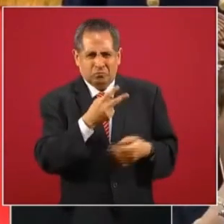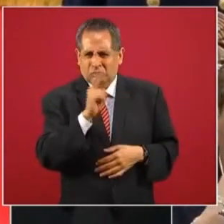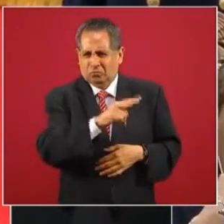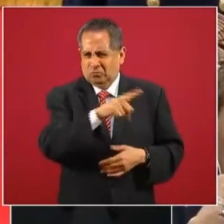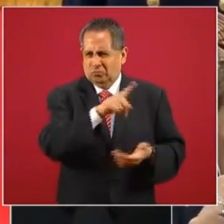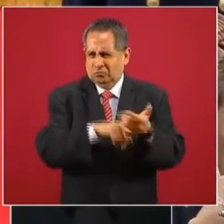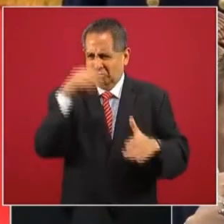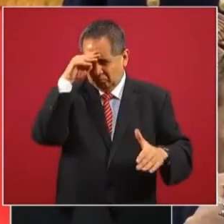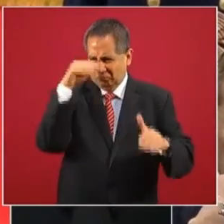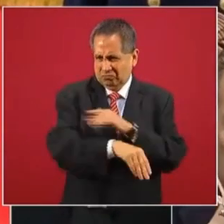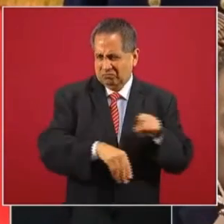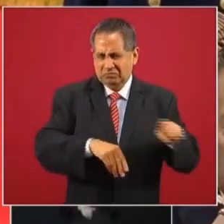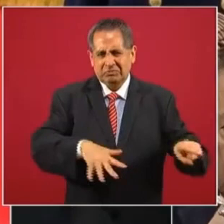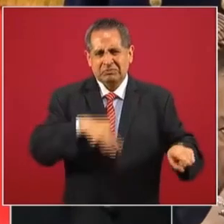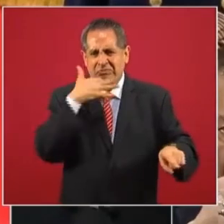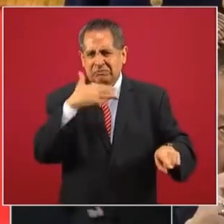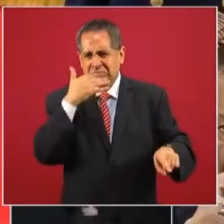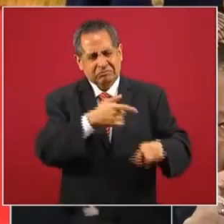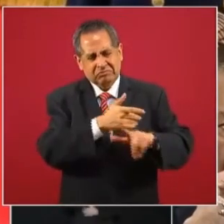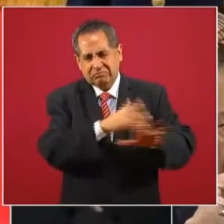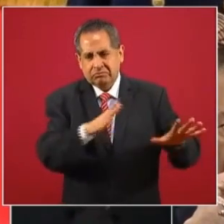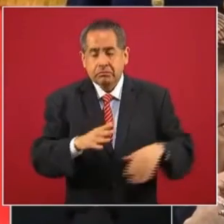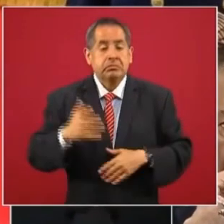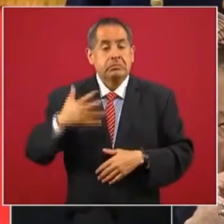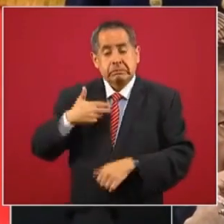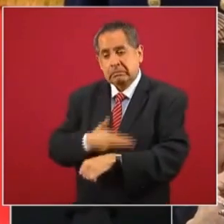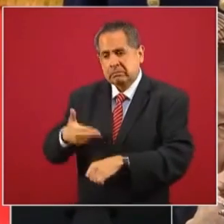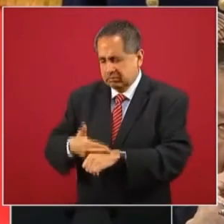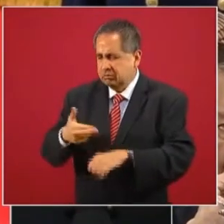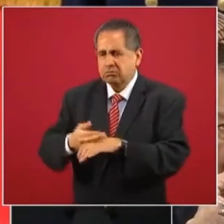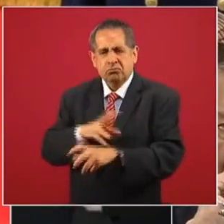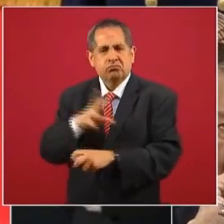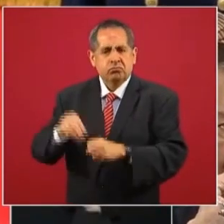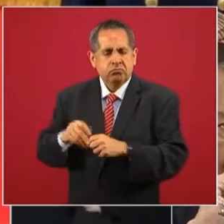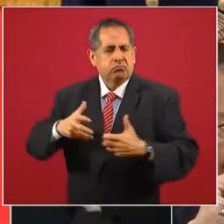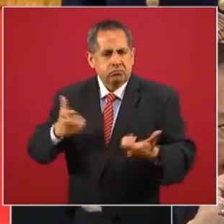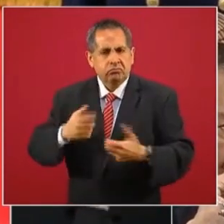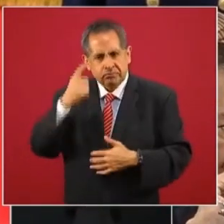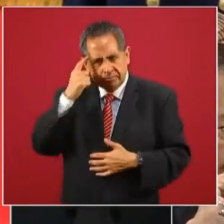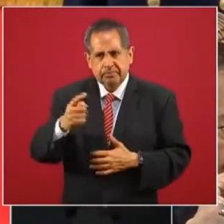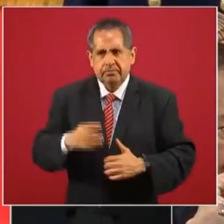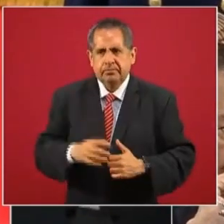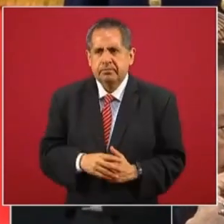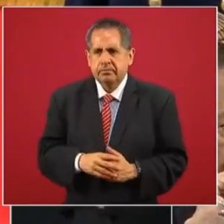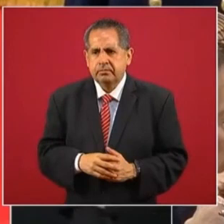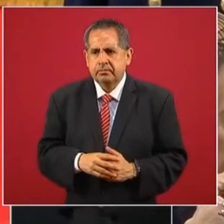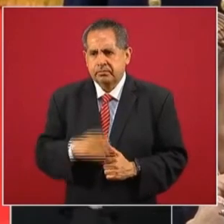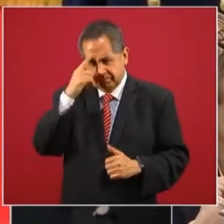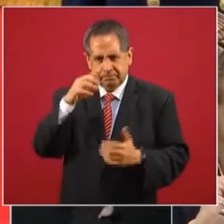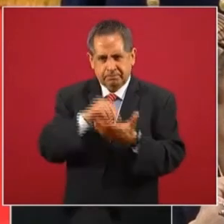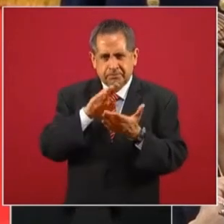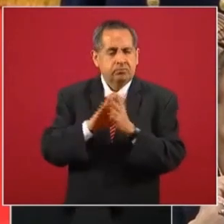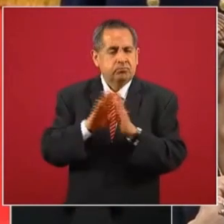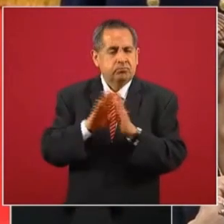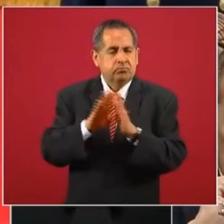fracaso y su evidente corrupción y hacer todo lo que podamos para abolir